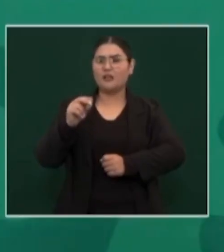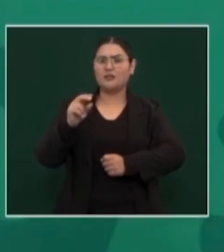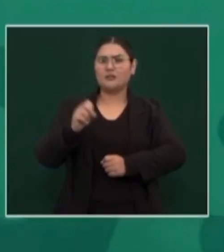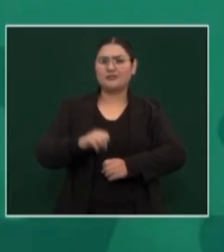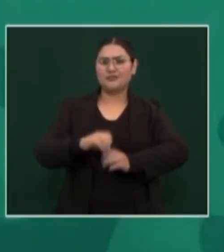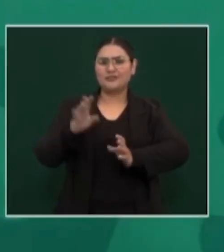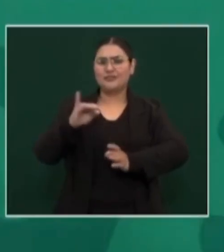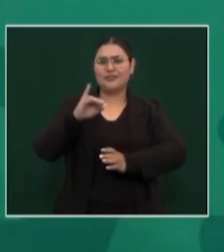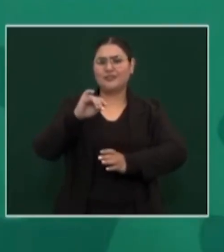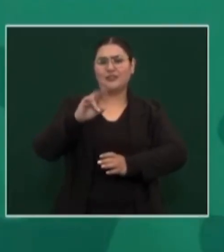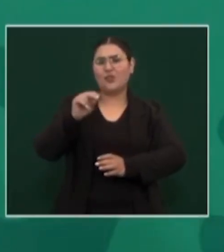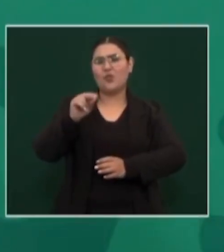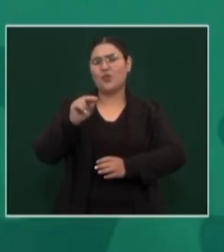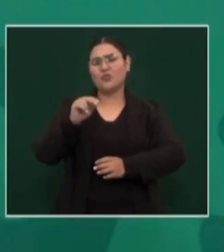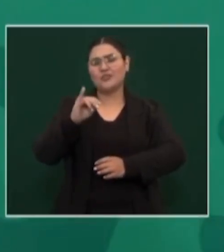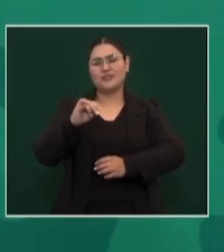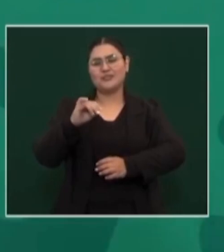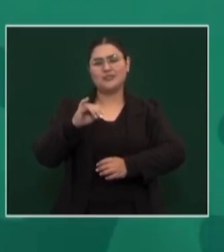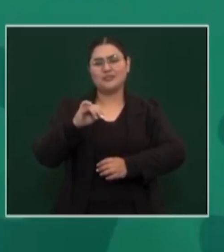Fernando